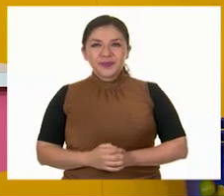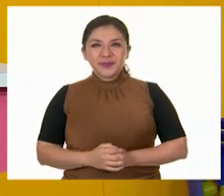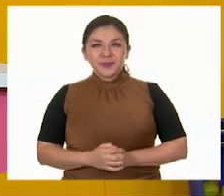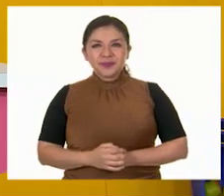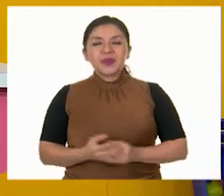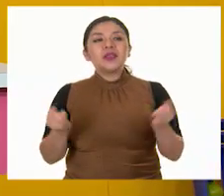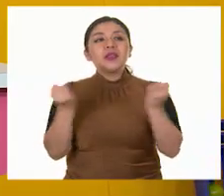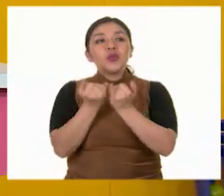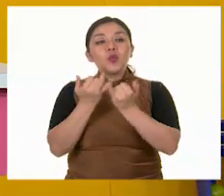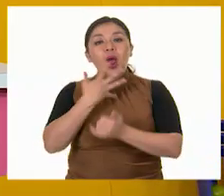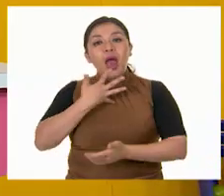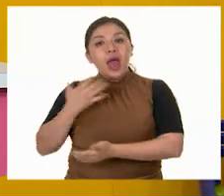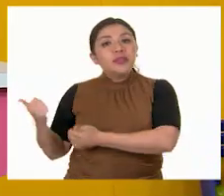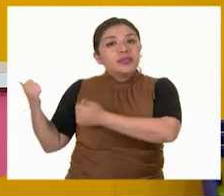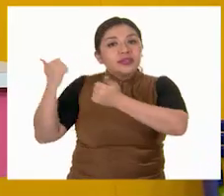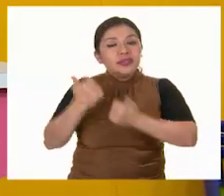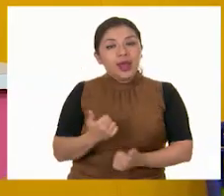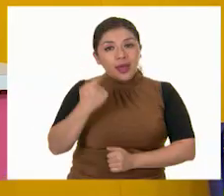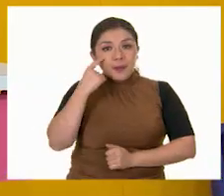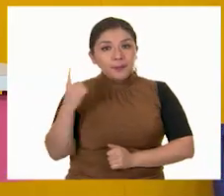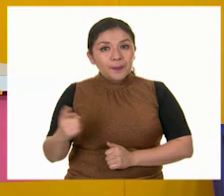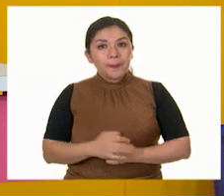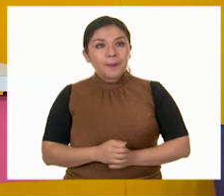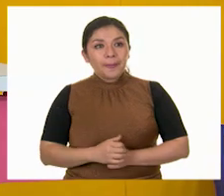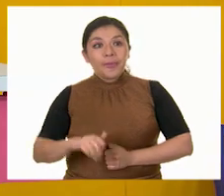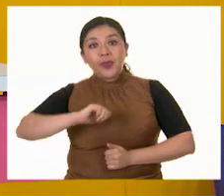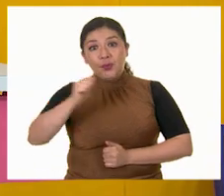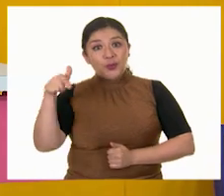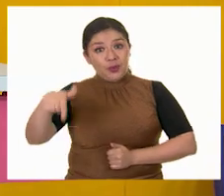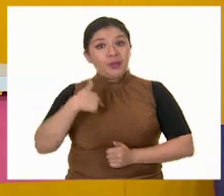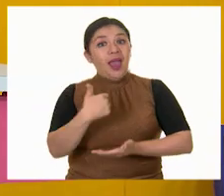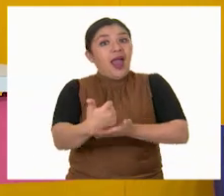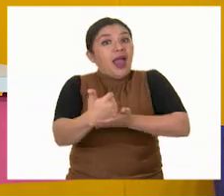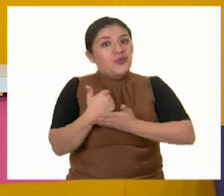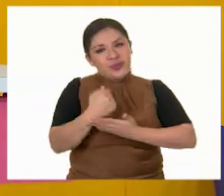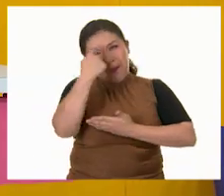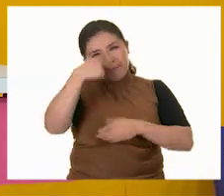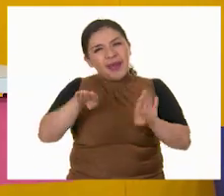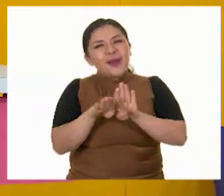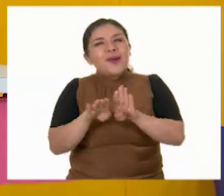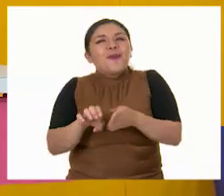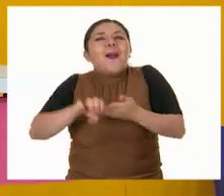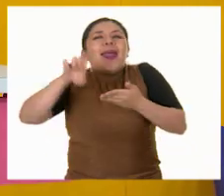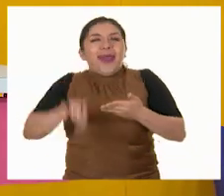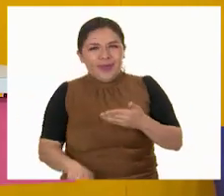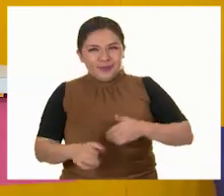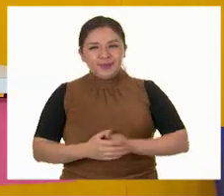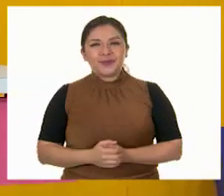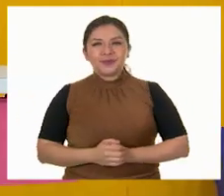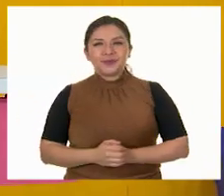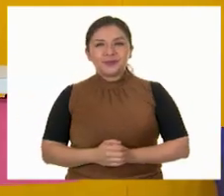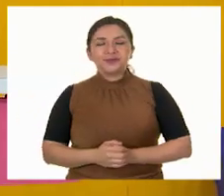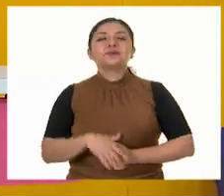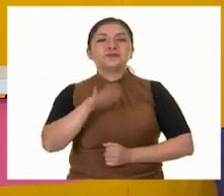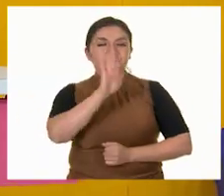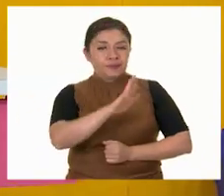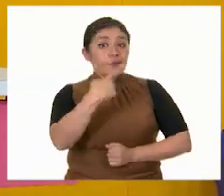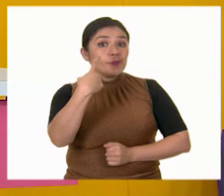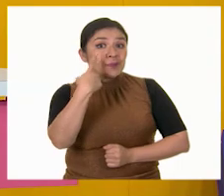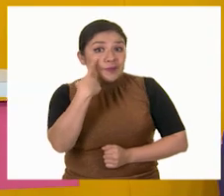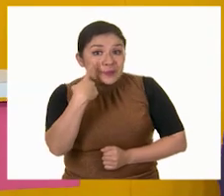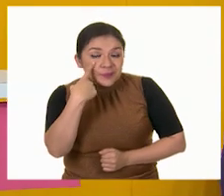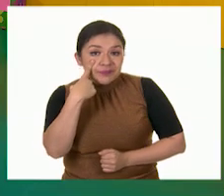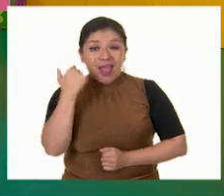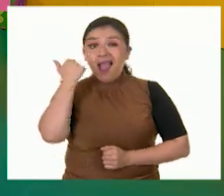Ay. Y tenemos algo que nos va a ayudar a poder ejemplificar esto. Fíjate que